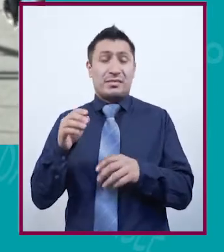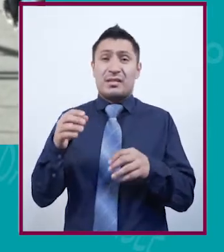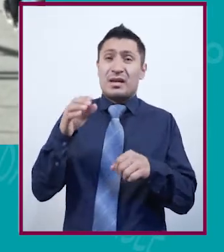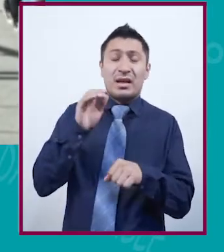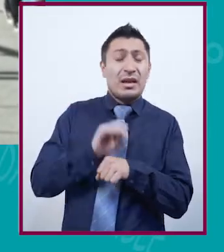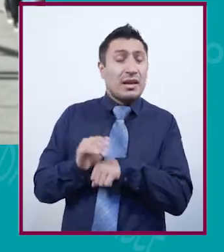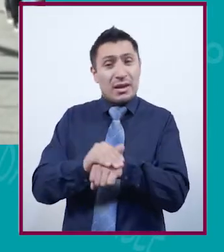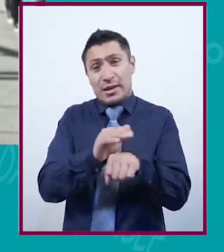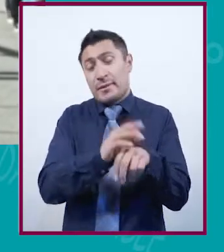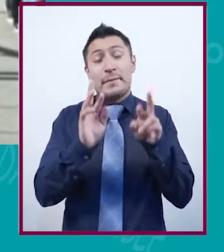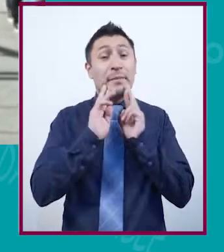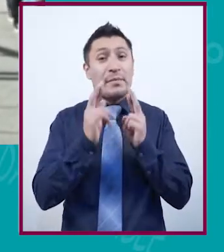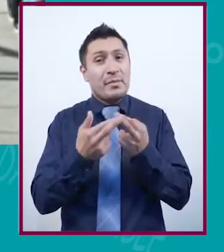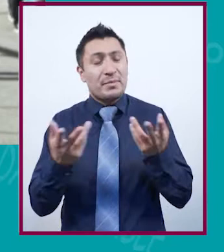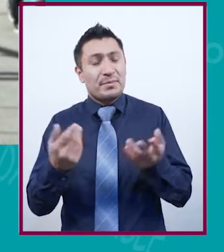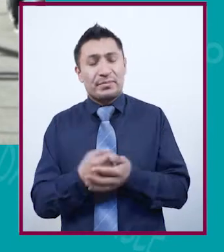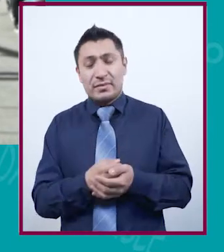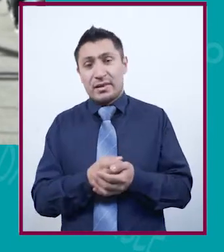amigos.